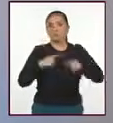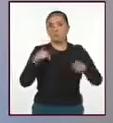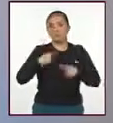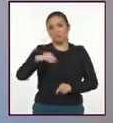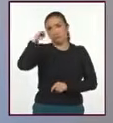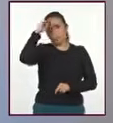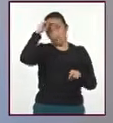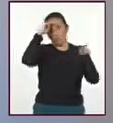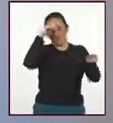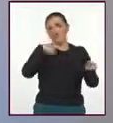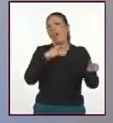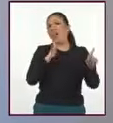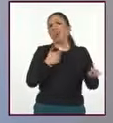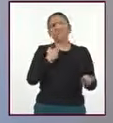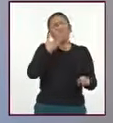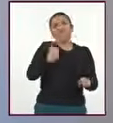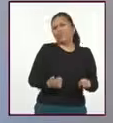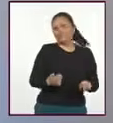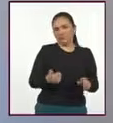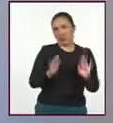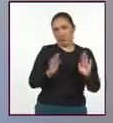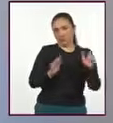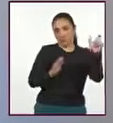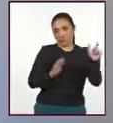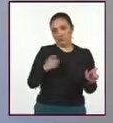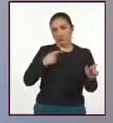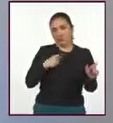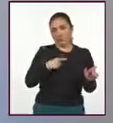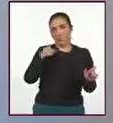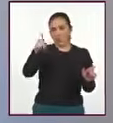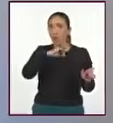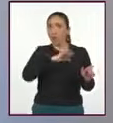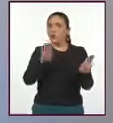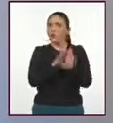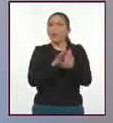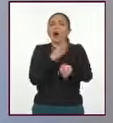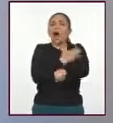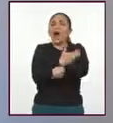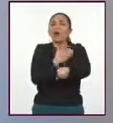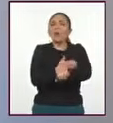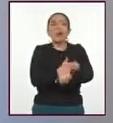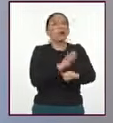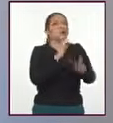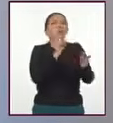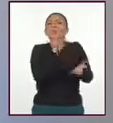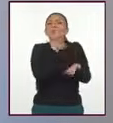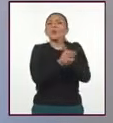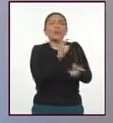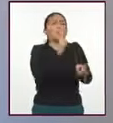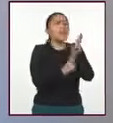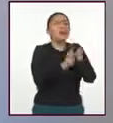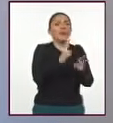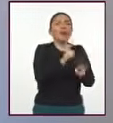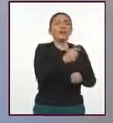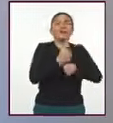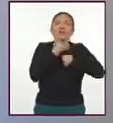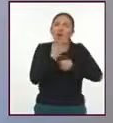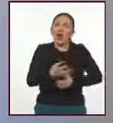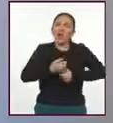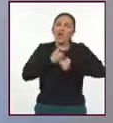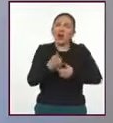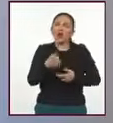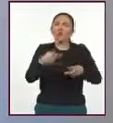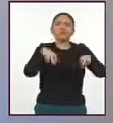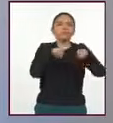daño. El hecho de que uno pueda acompañar a la persona, el solo hecho de escucharle, prestarle su oído, eso puede hacer una gran